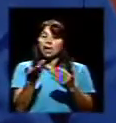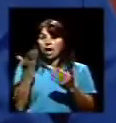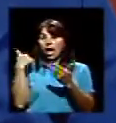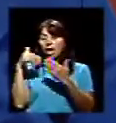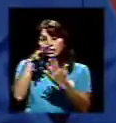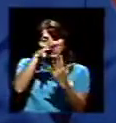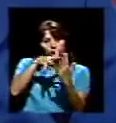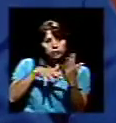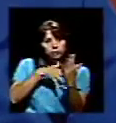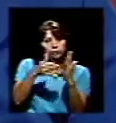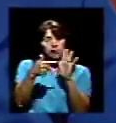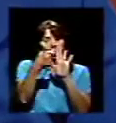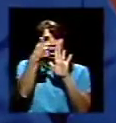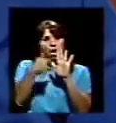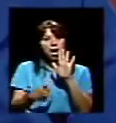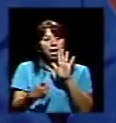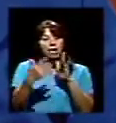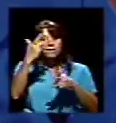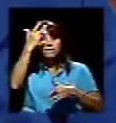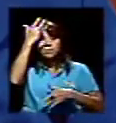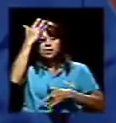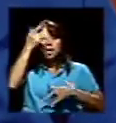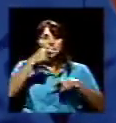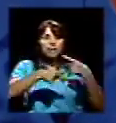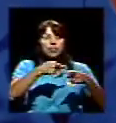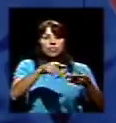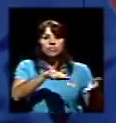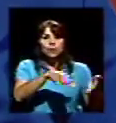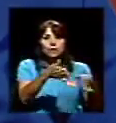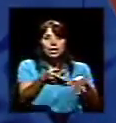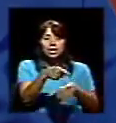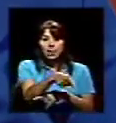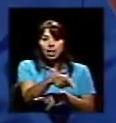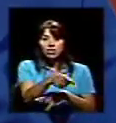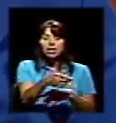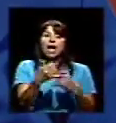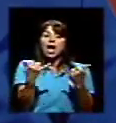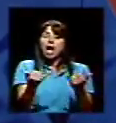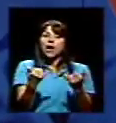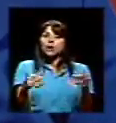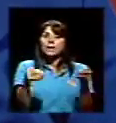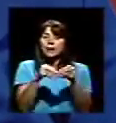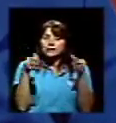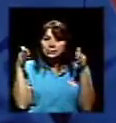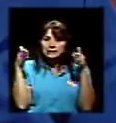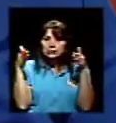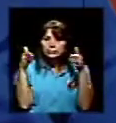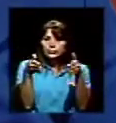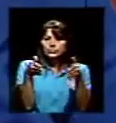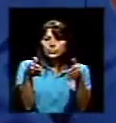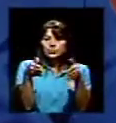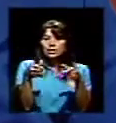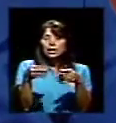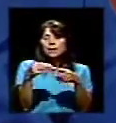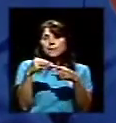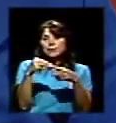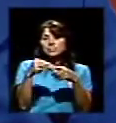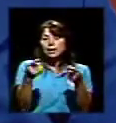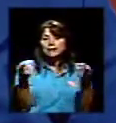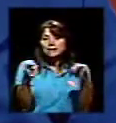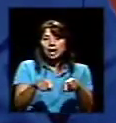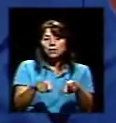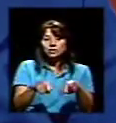las enfermedades que está padeciendo ahora esta población están más orientados a, como principales causas de